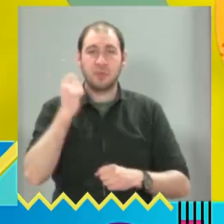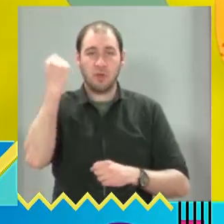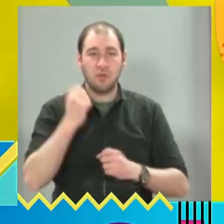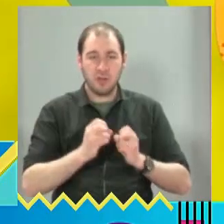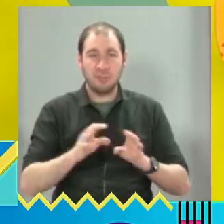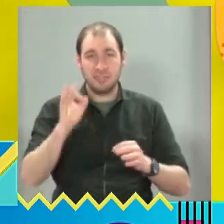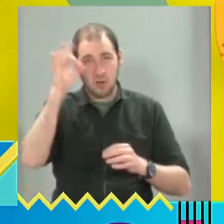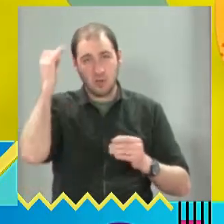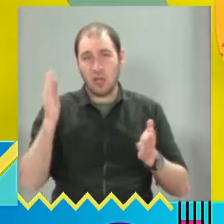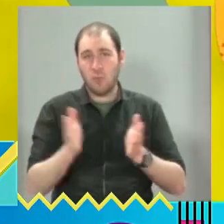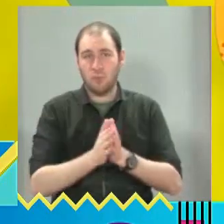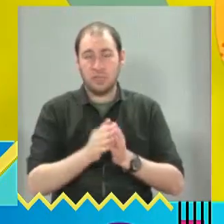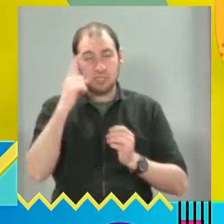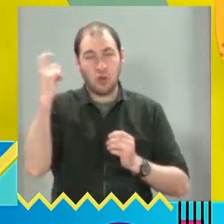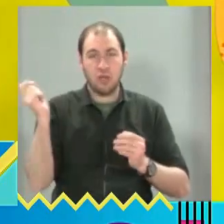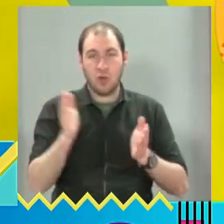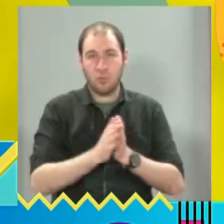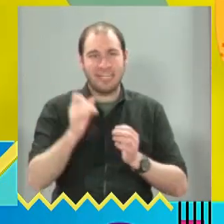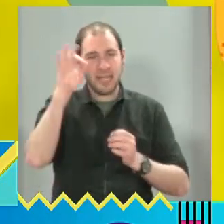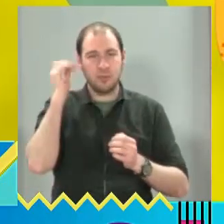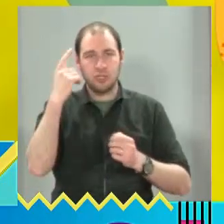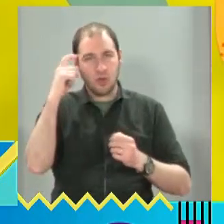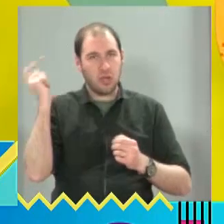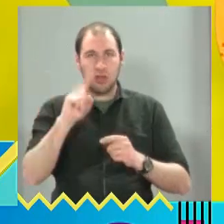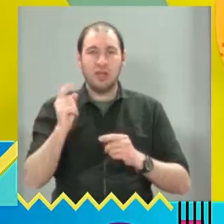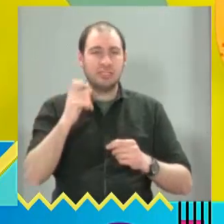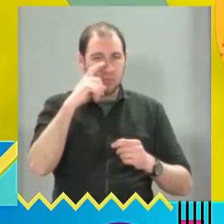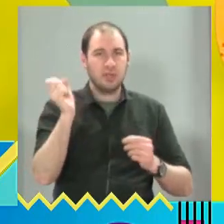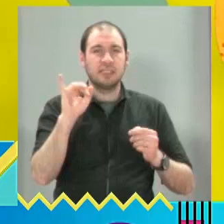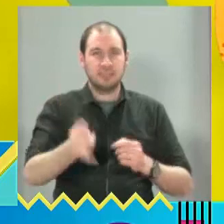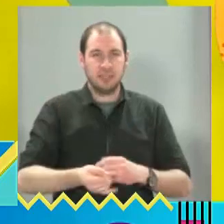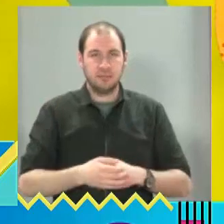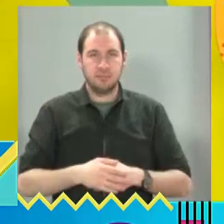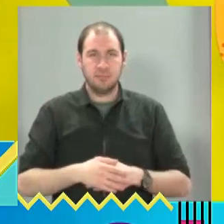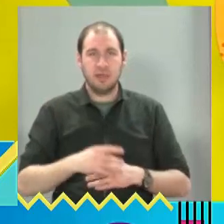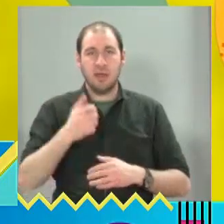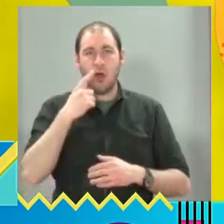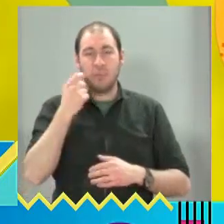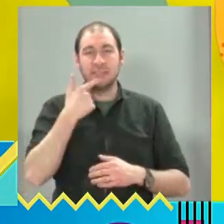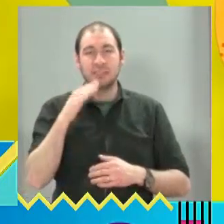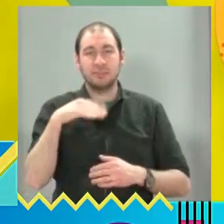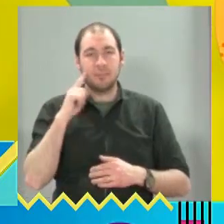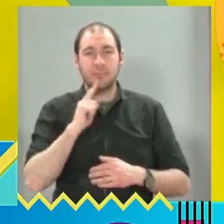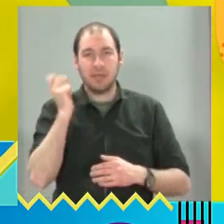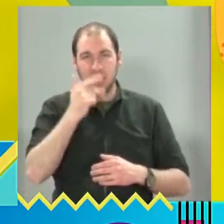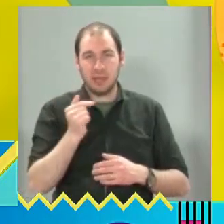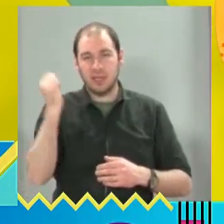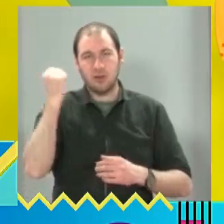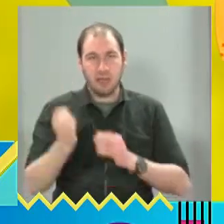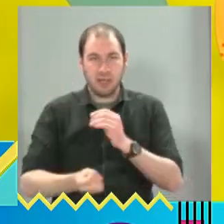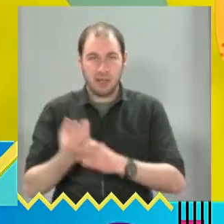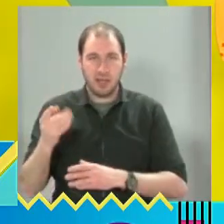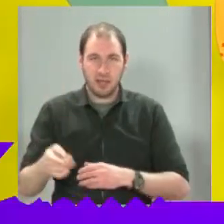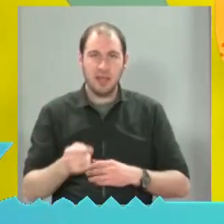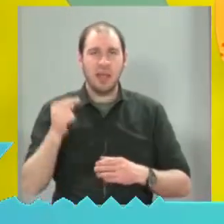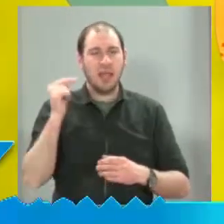con la psicología, no con la neuropsicología, pero sí con la psicología. Adam Smith, el padre de la economía, hablaba